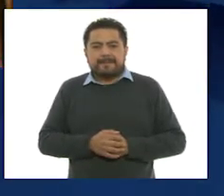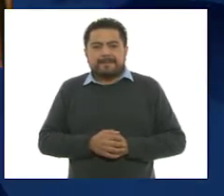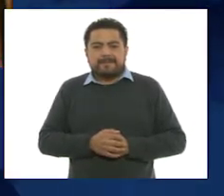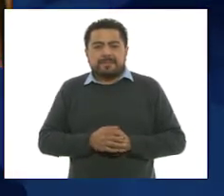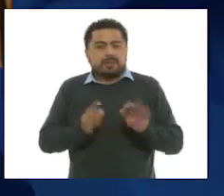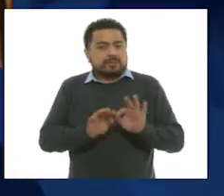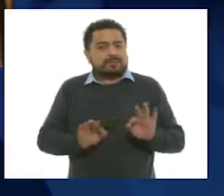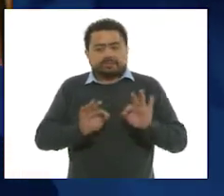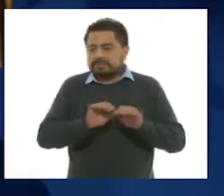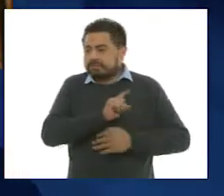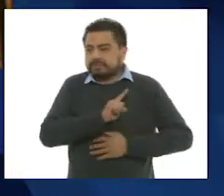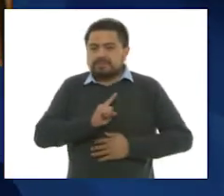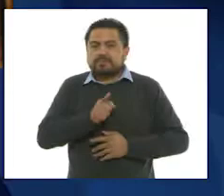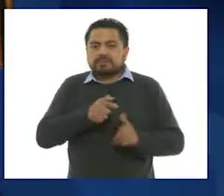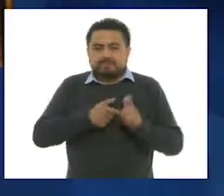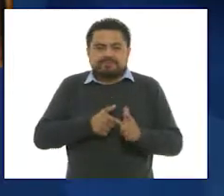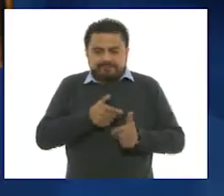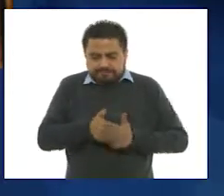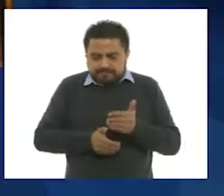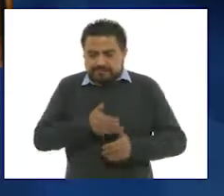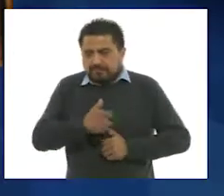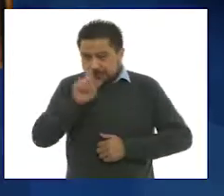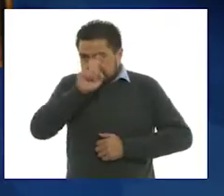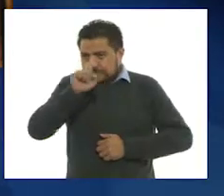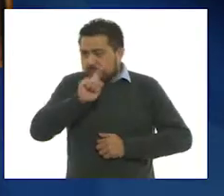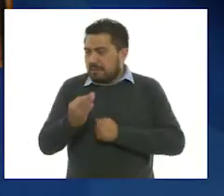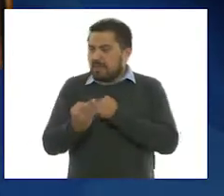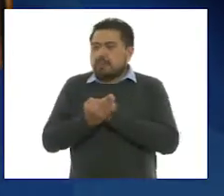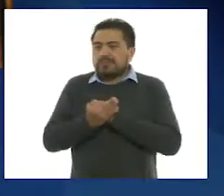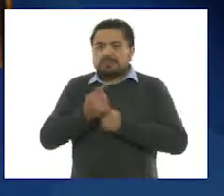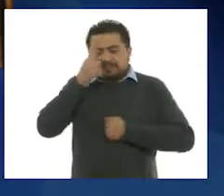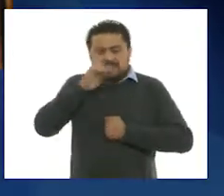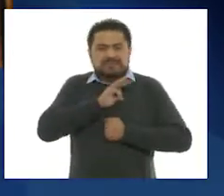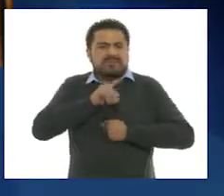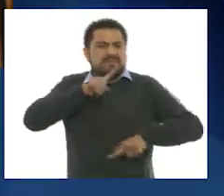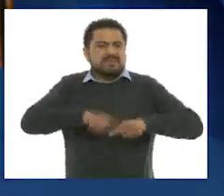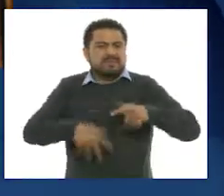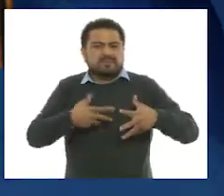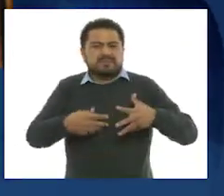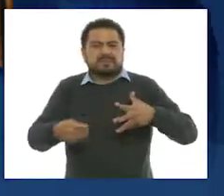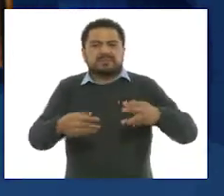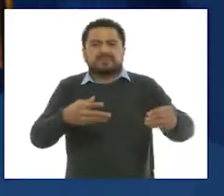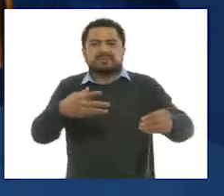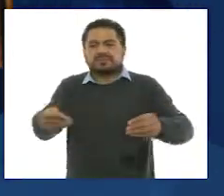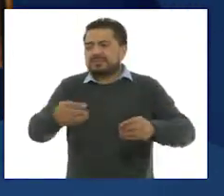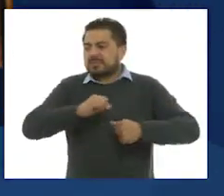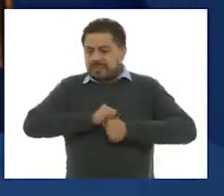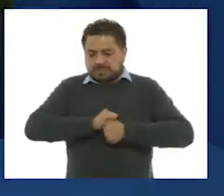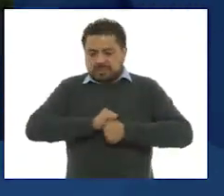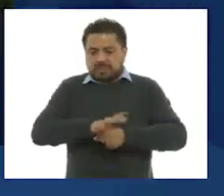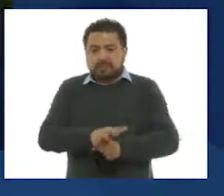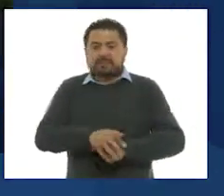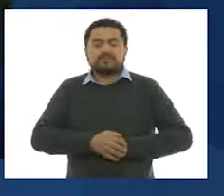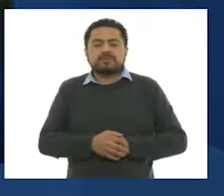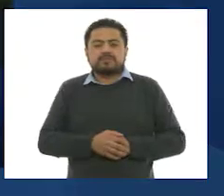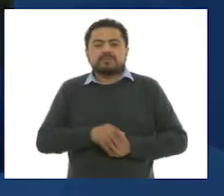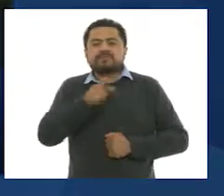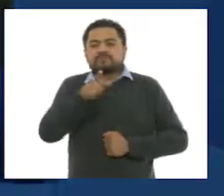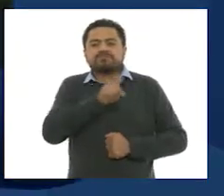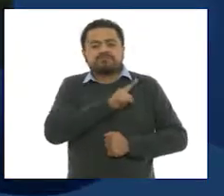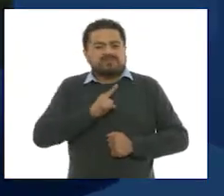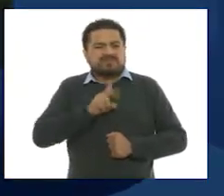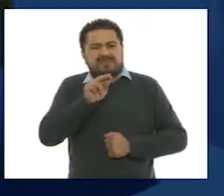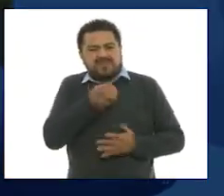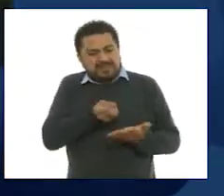Es muy importante continuar con las recomendaciones para evitar contagios de COVID. Trata de